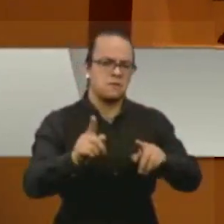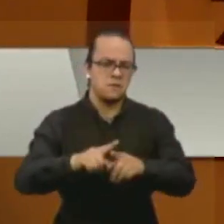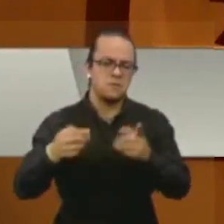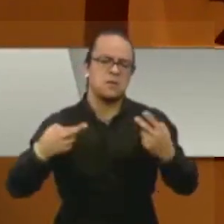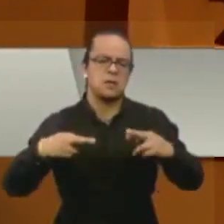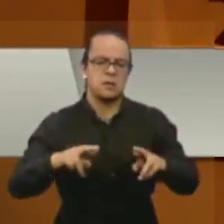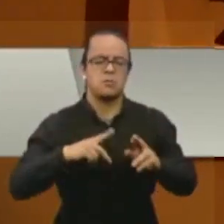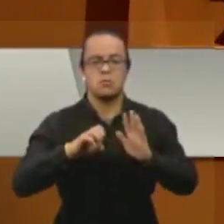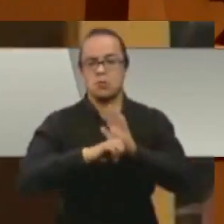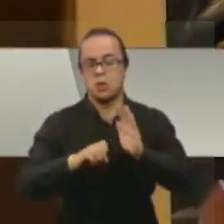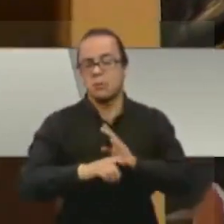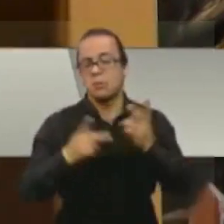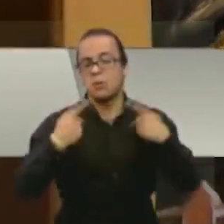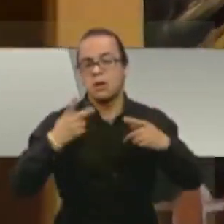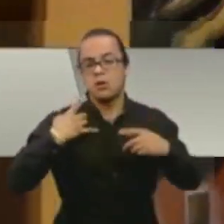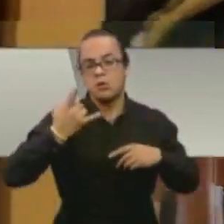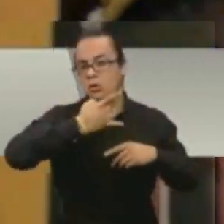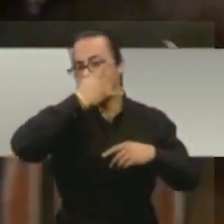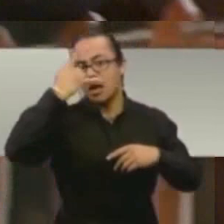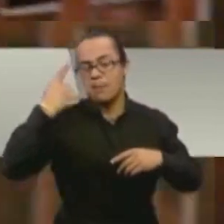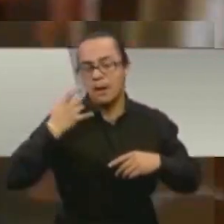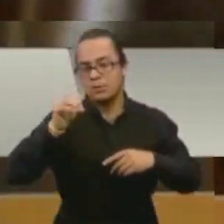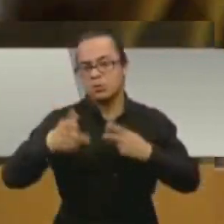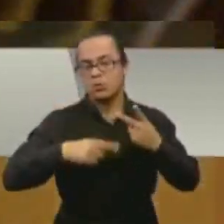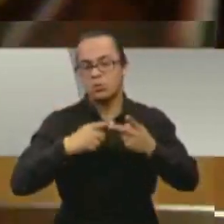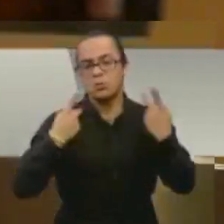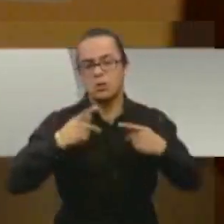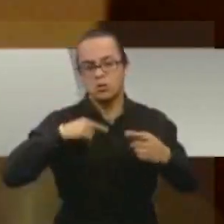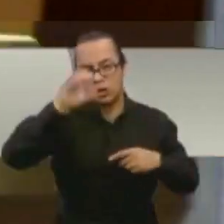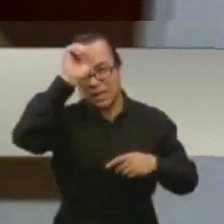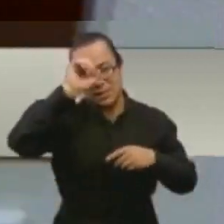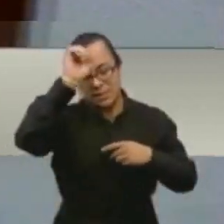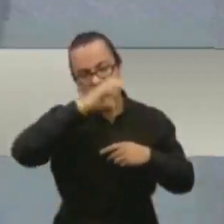con máscaras de feria de pueblo y la otra a personajes circenses.